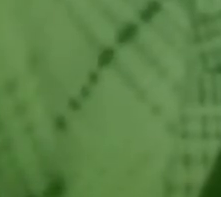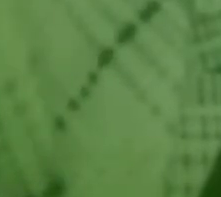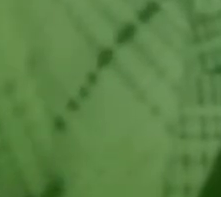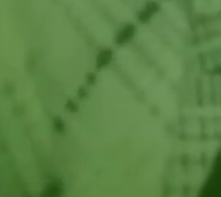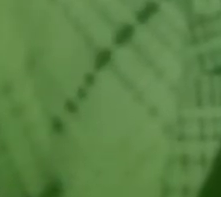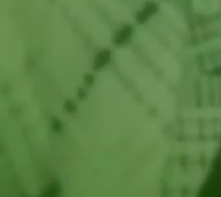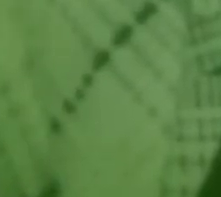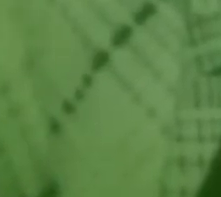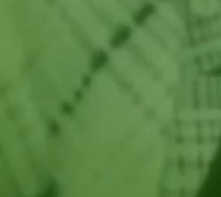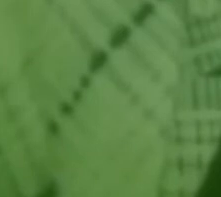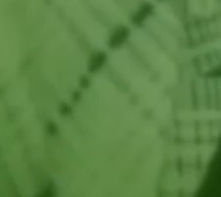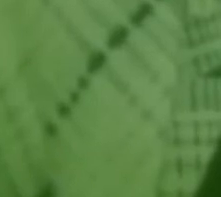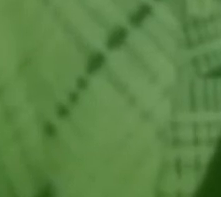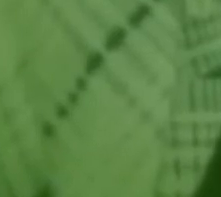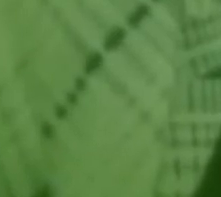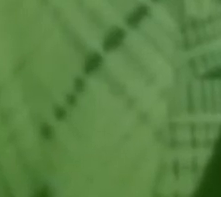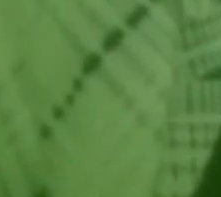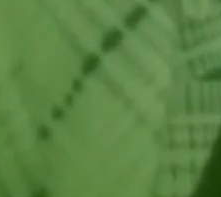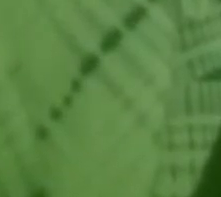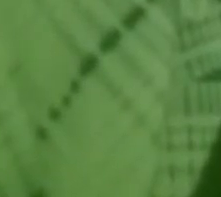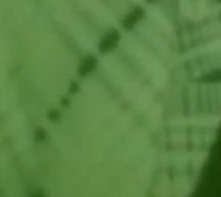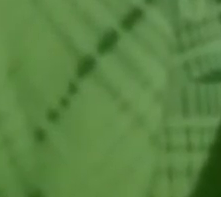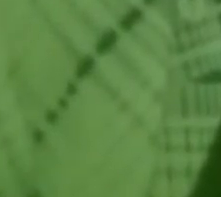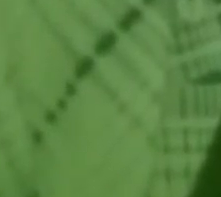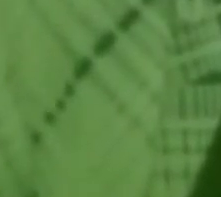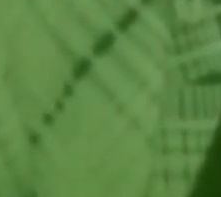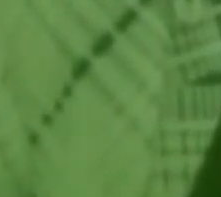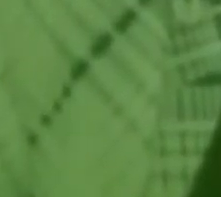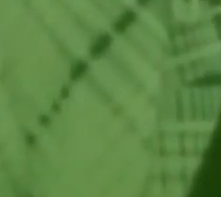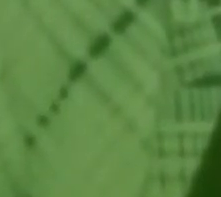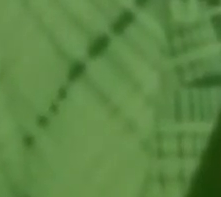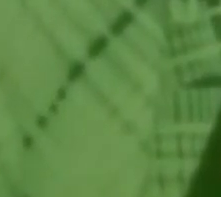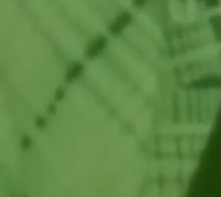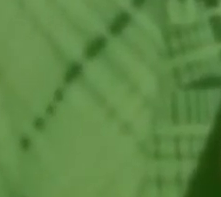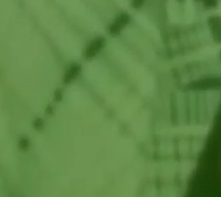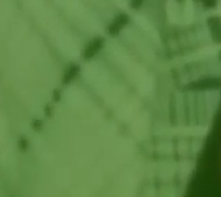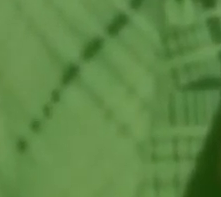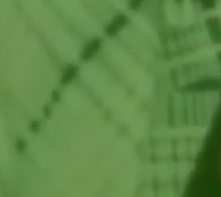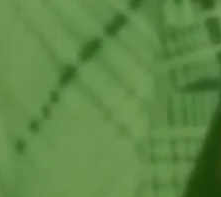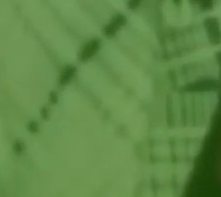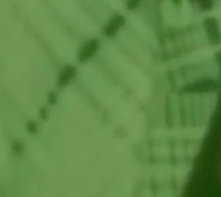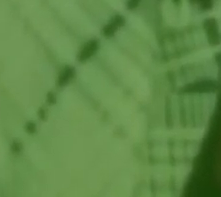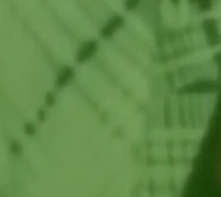Estamos de vuelta con Noticiero Las Noticias.